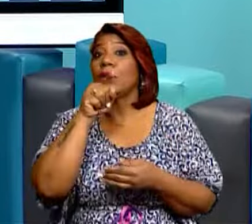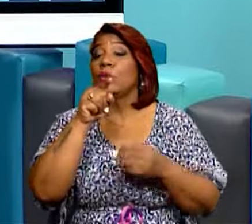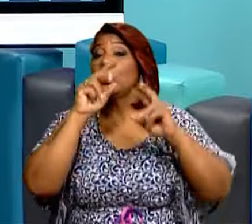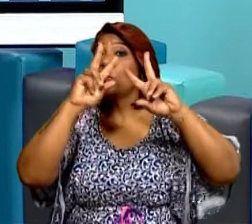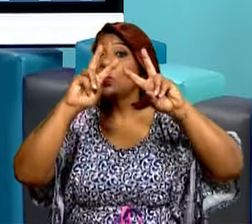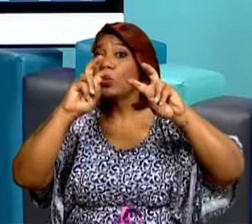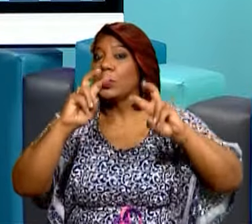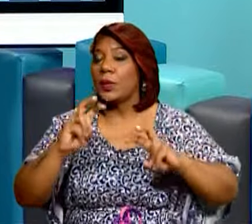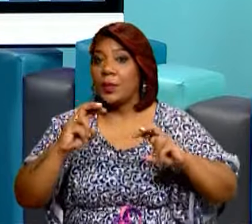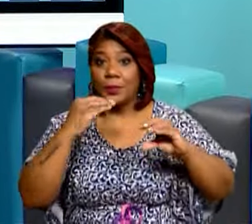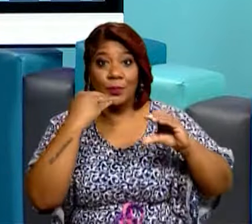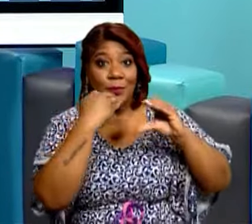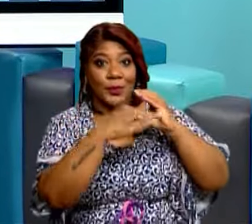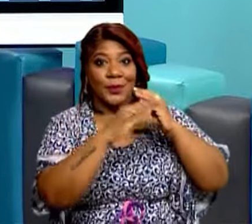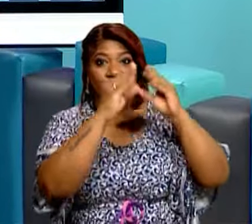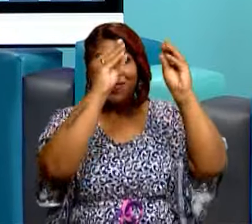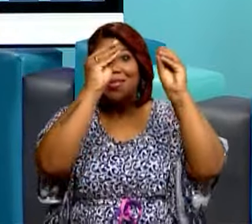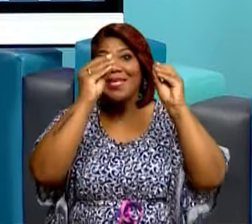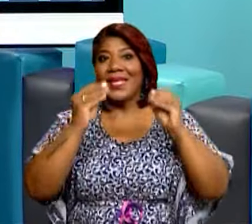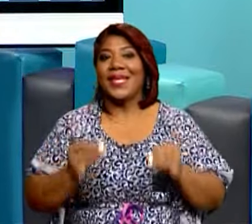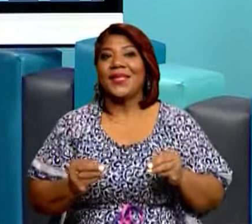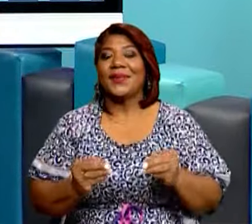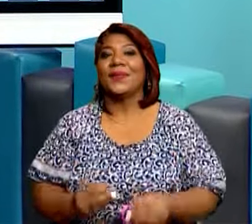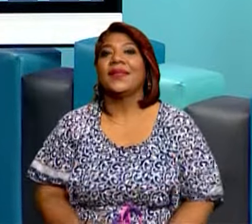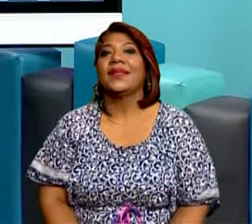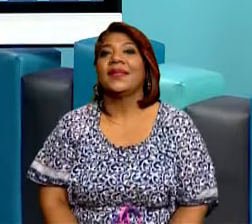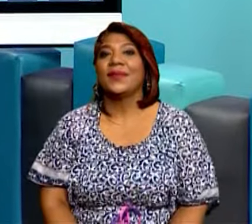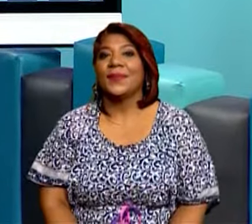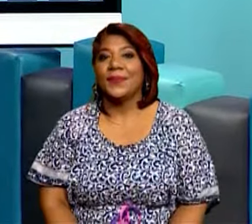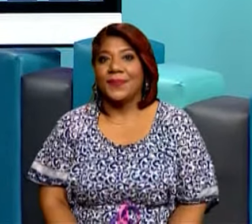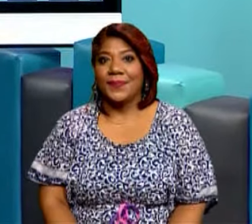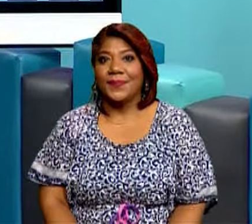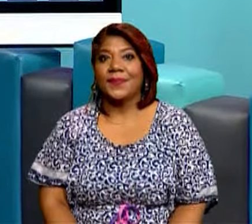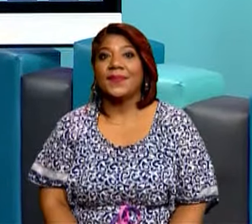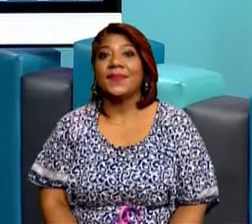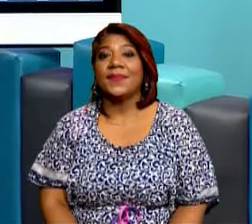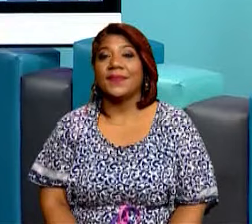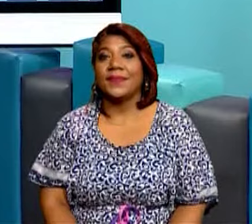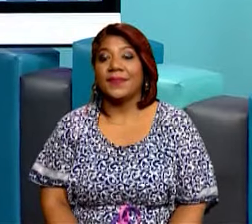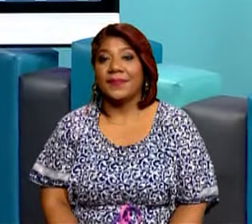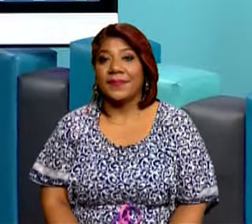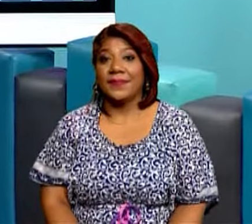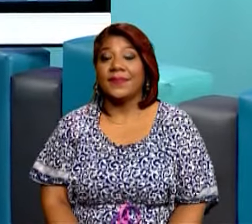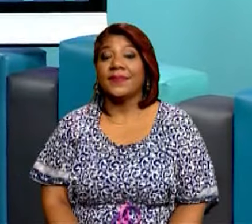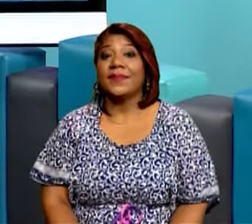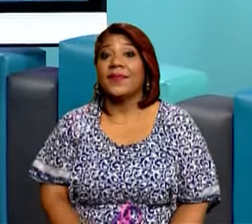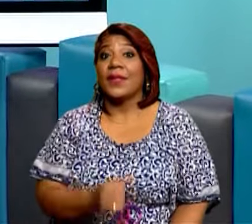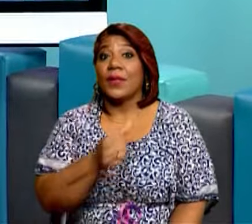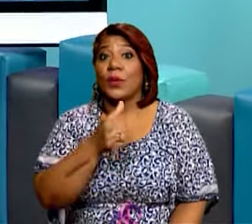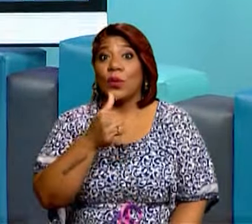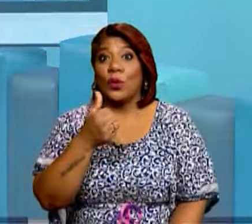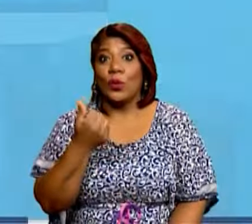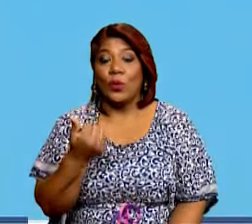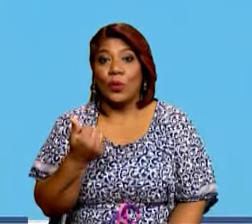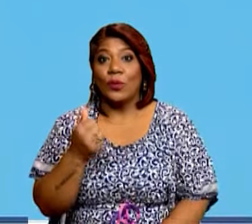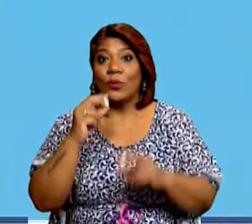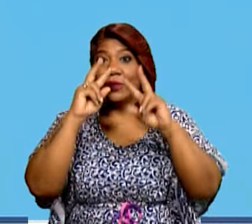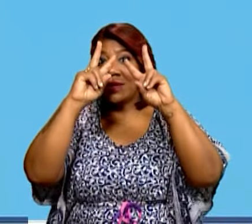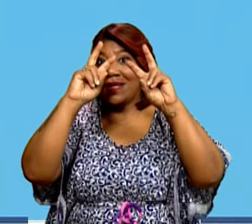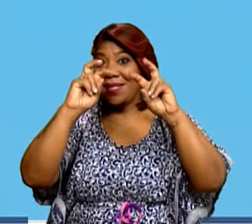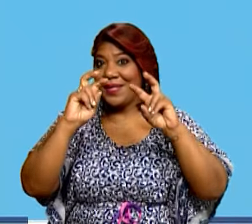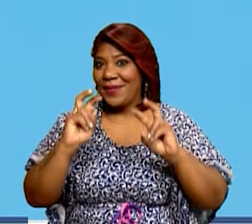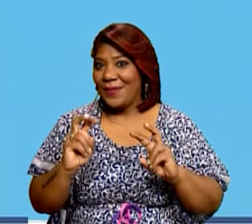test a tu maestra, ¿ok? Bien. Ahora vamos a pasar a otro test. Esto lo